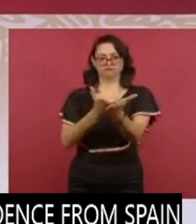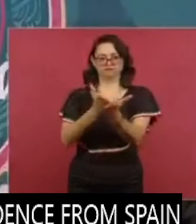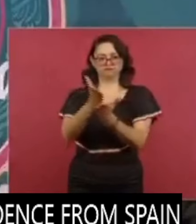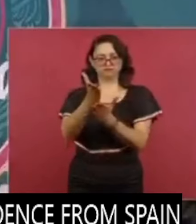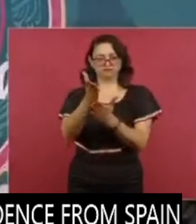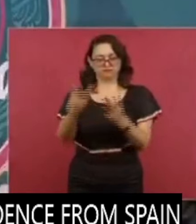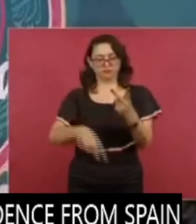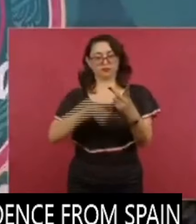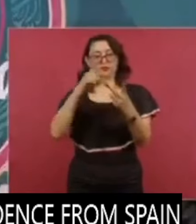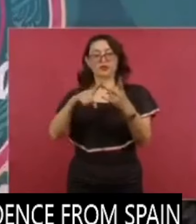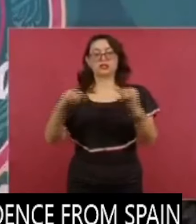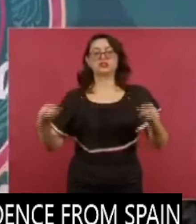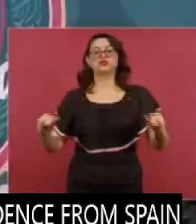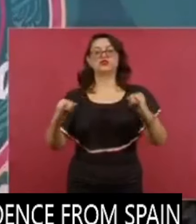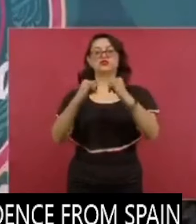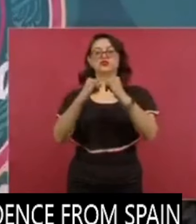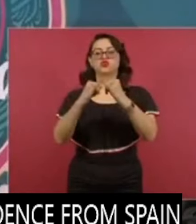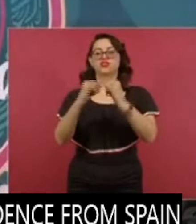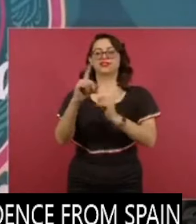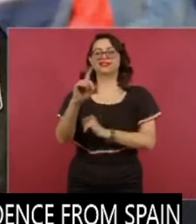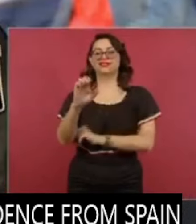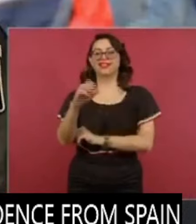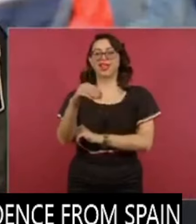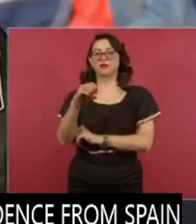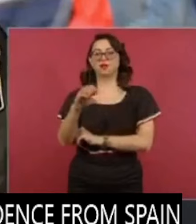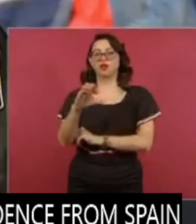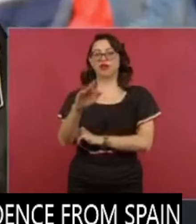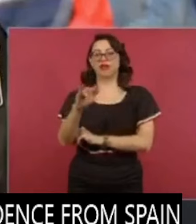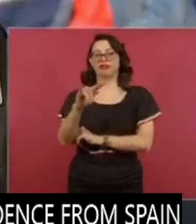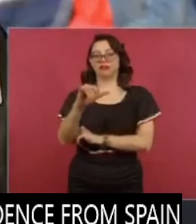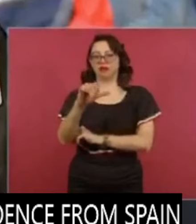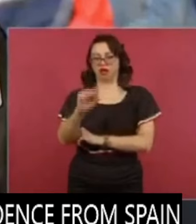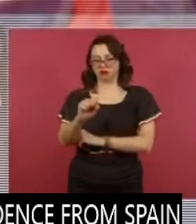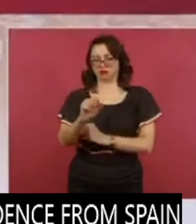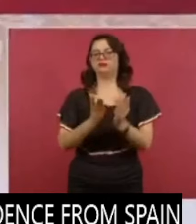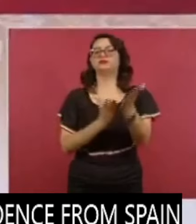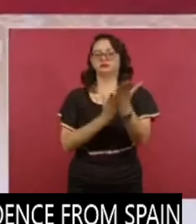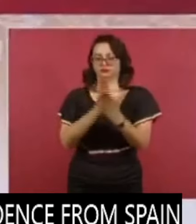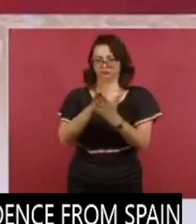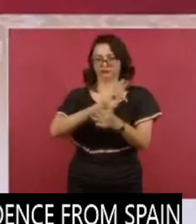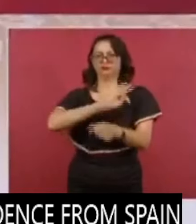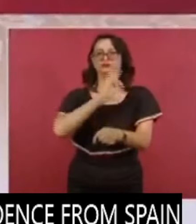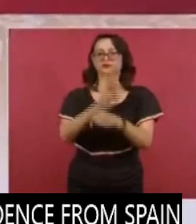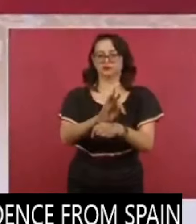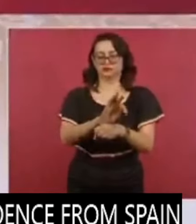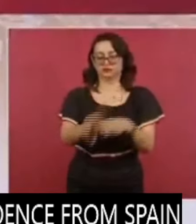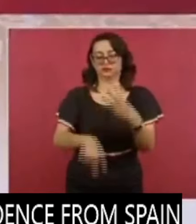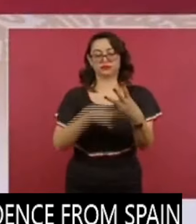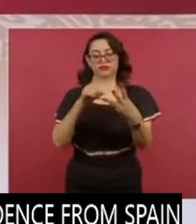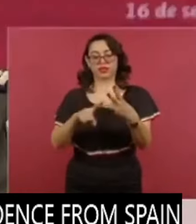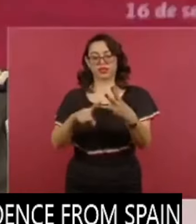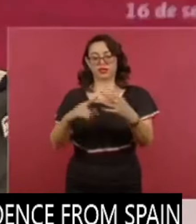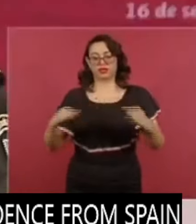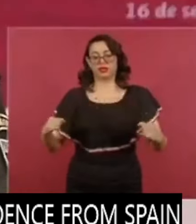democráticas y a nuestra propia institución, pero sobre todo la